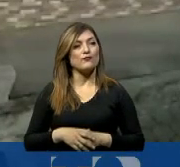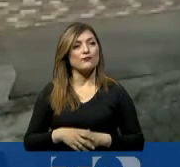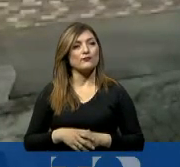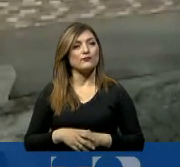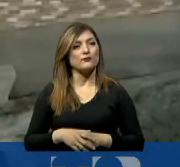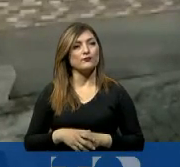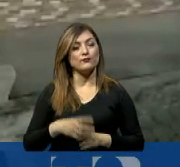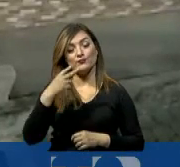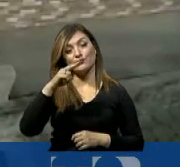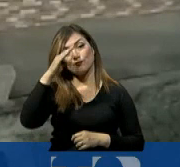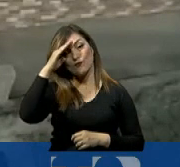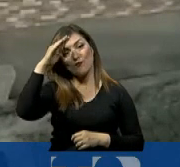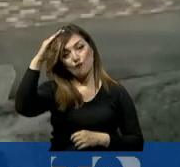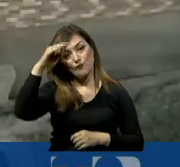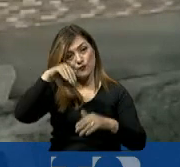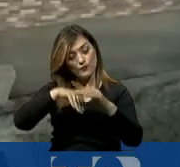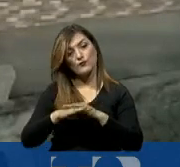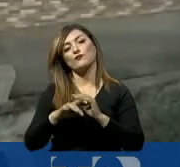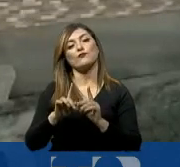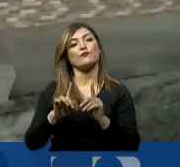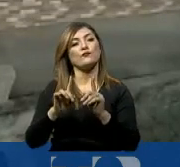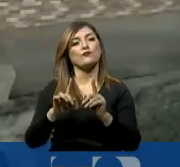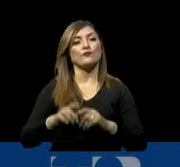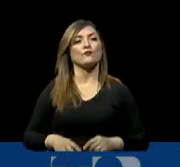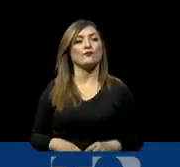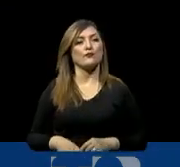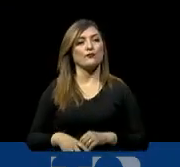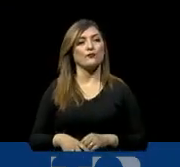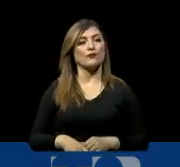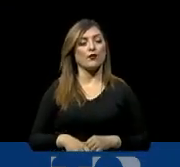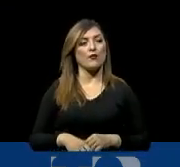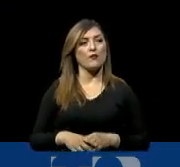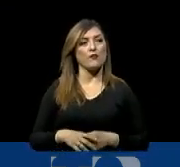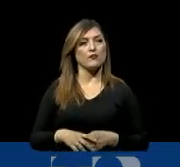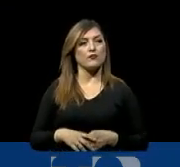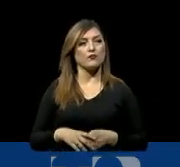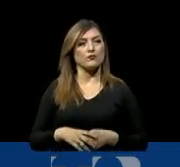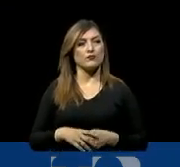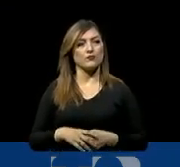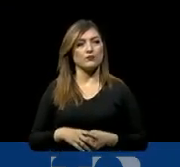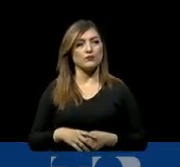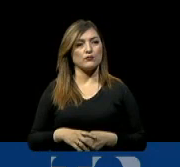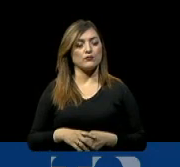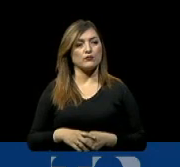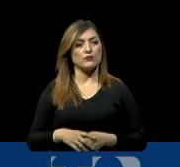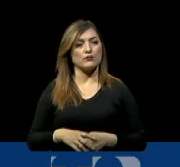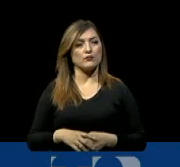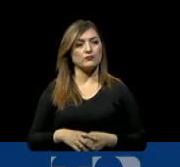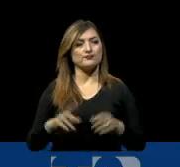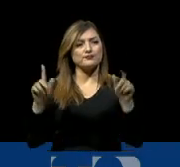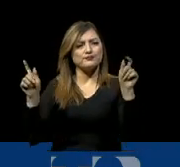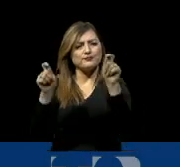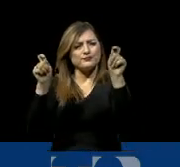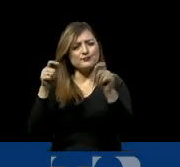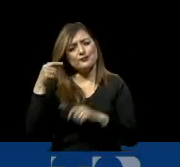se observa claramente incluso la intervención de los uniformados. Un poco, ¿qué es lo que ocurre aquí? Estas son fiestas